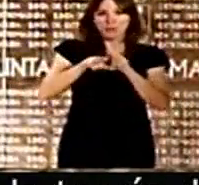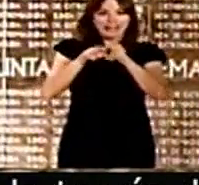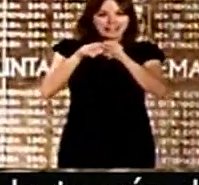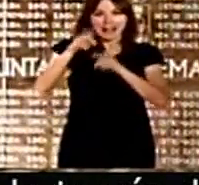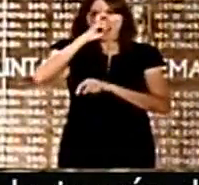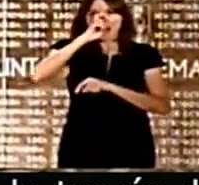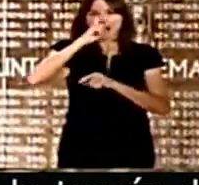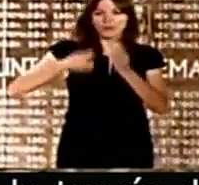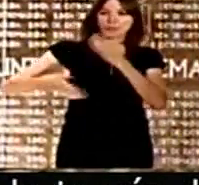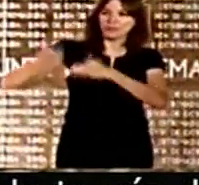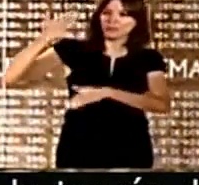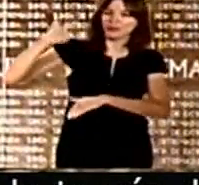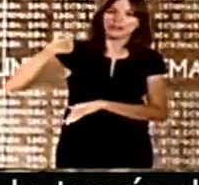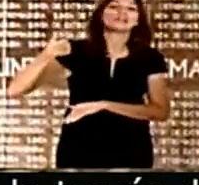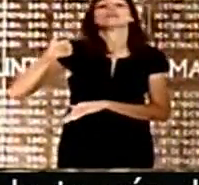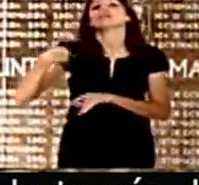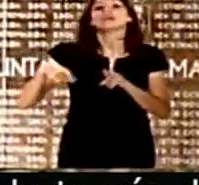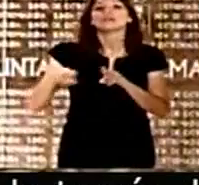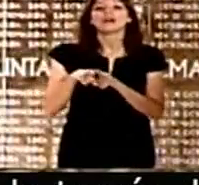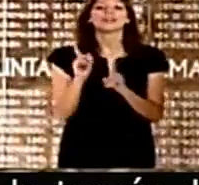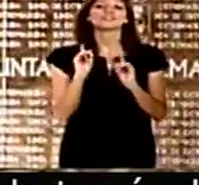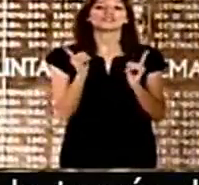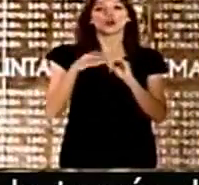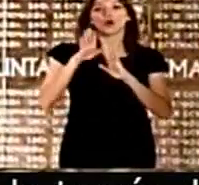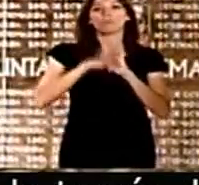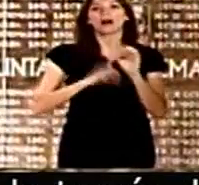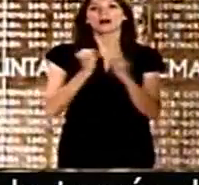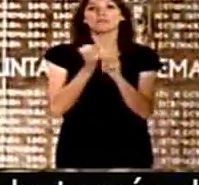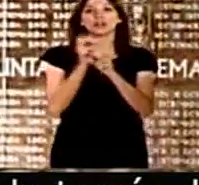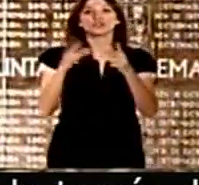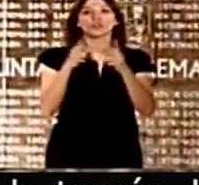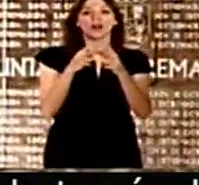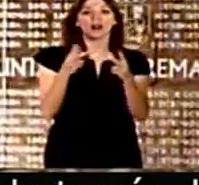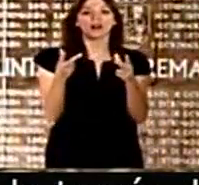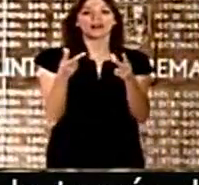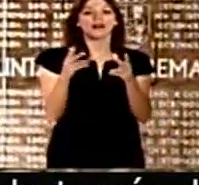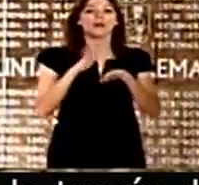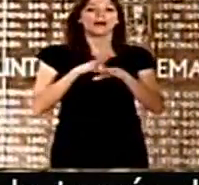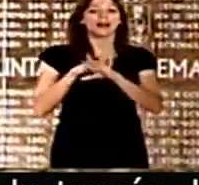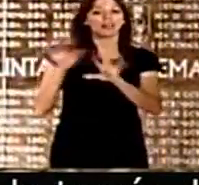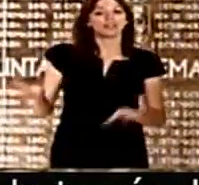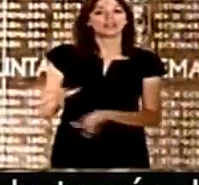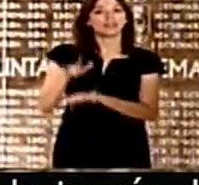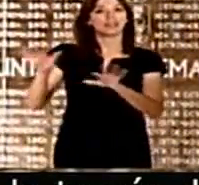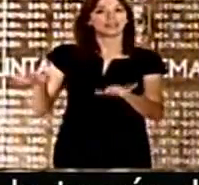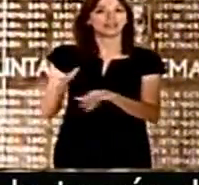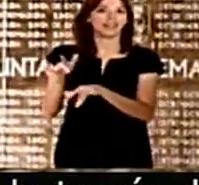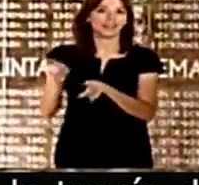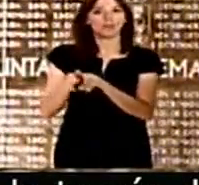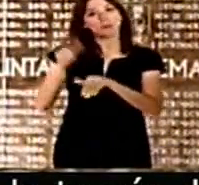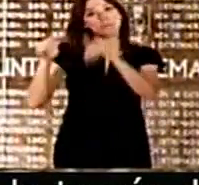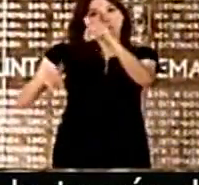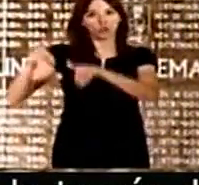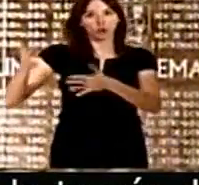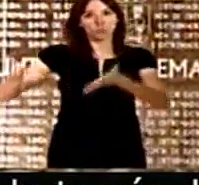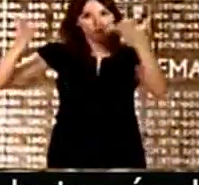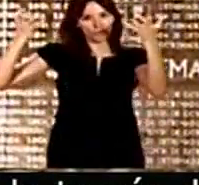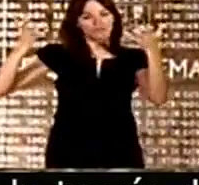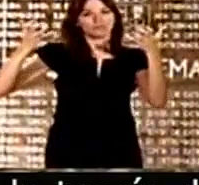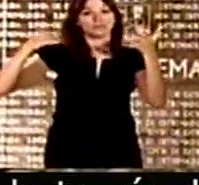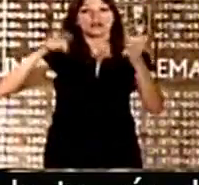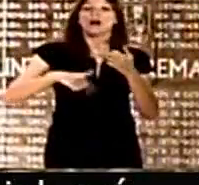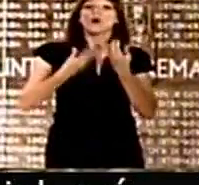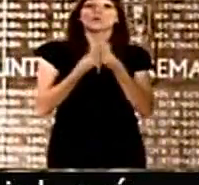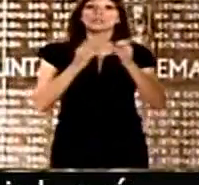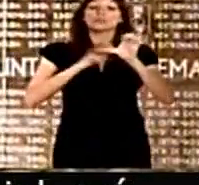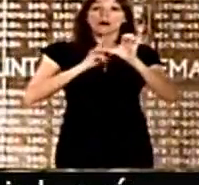más que están proponiendo y aprobando planes de empleo social porque así compran a la gente con el empleo público. Esta Administración ha